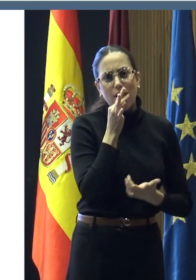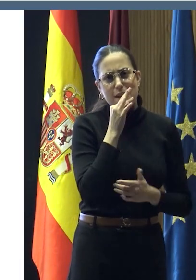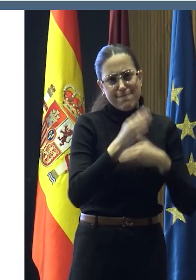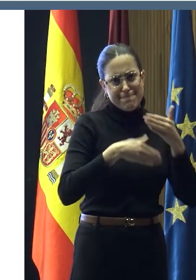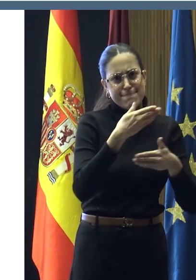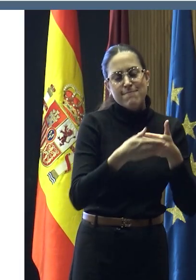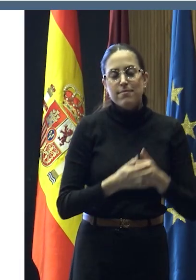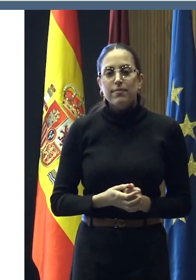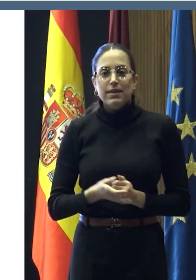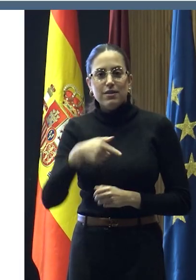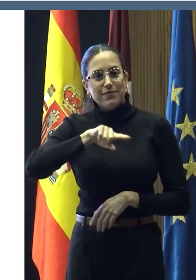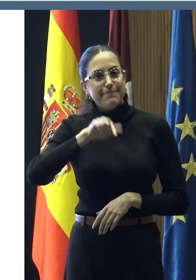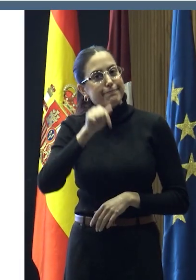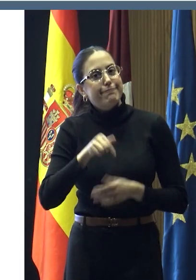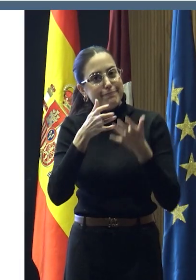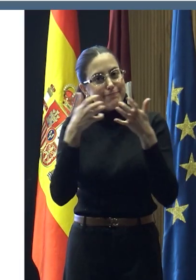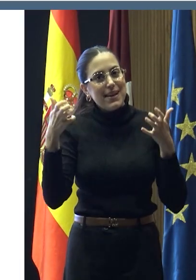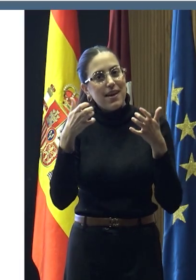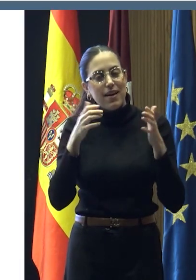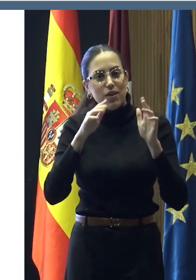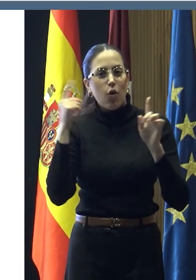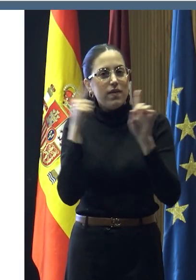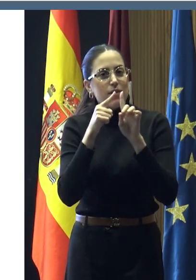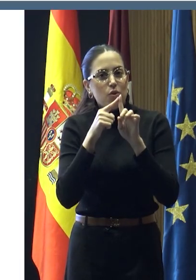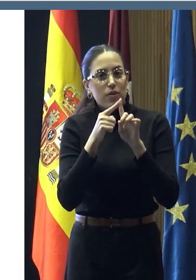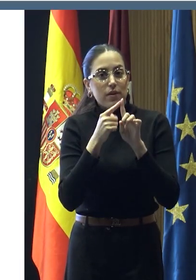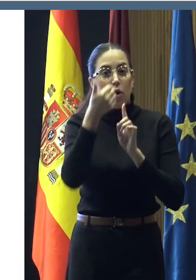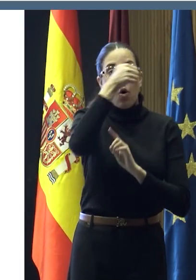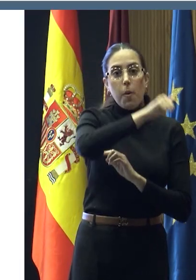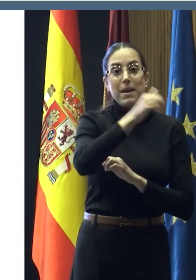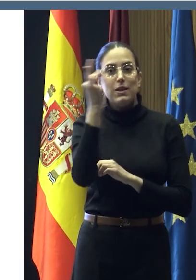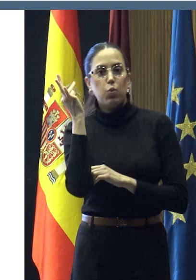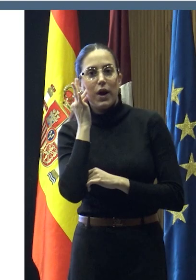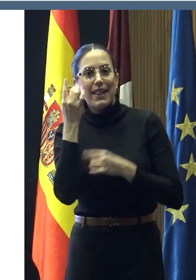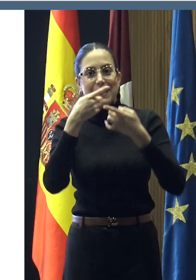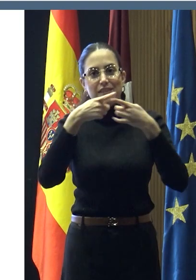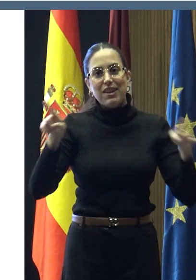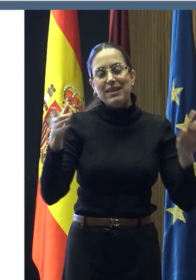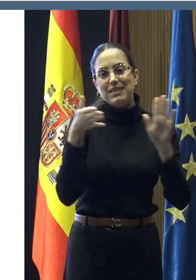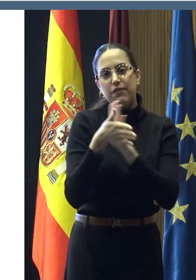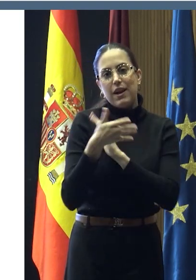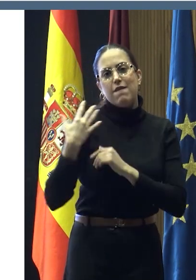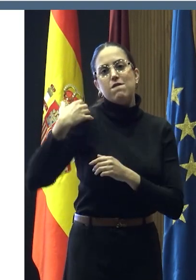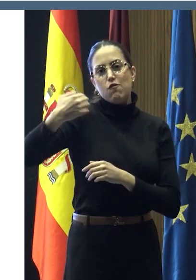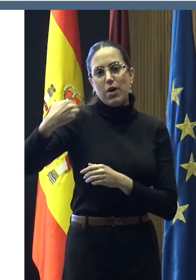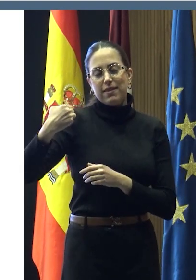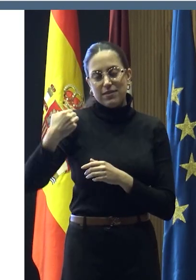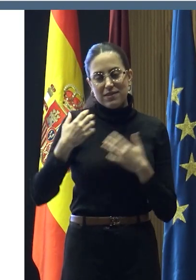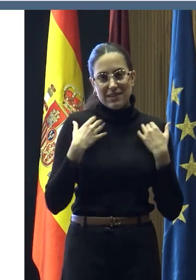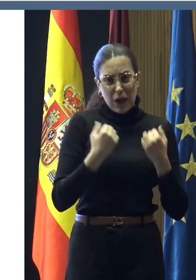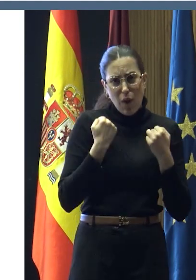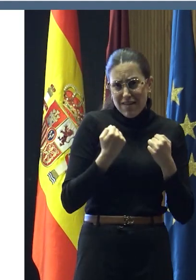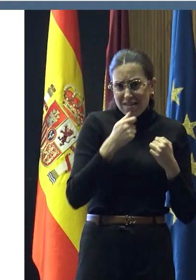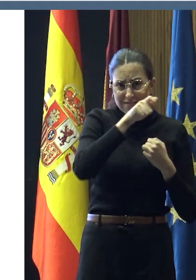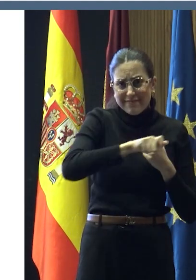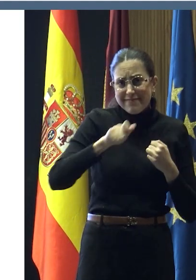Simplemente el mensaje es entender que nuestras diferencias nos hace más fuertes y saludables a todos y a todas, hace